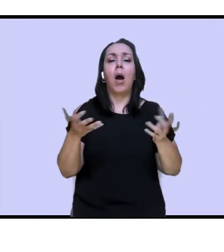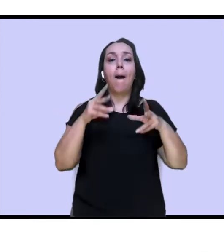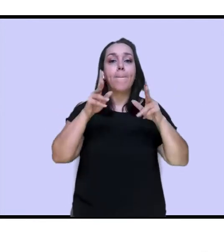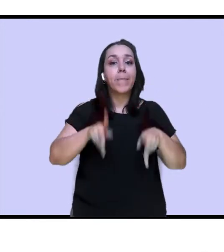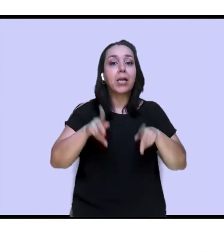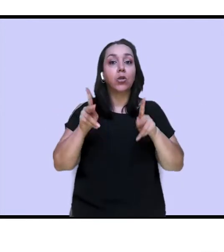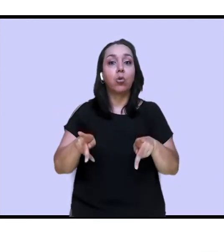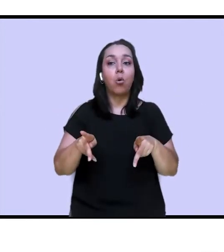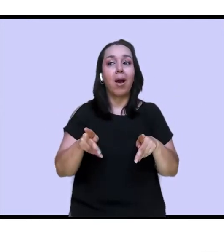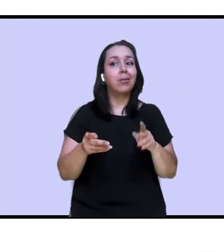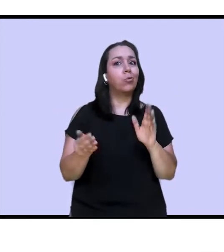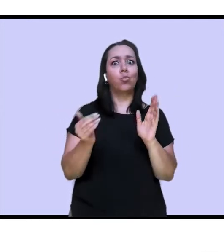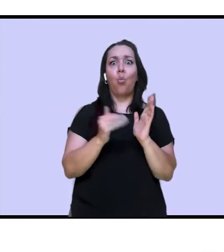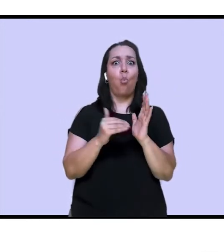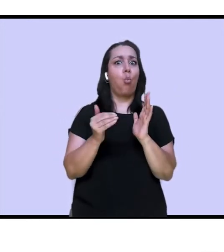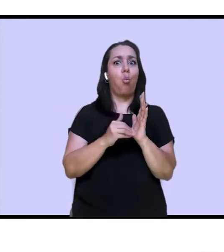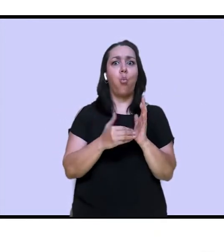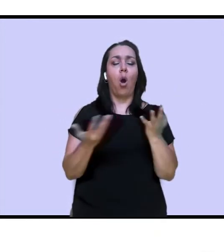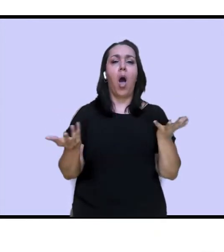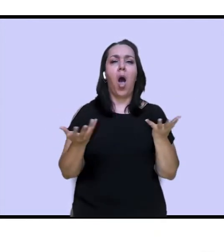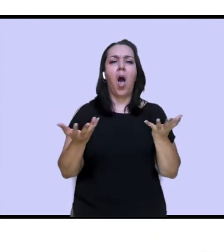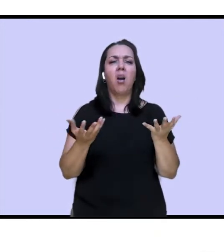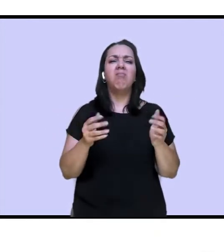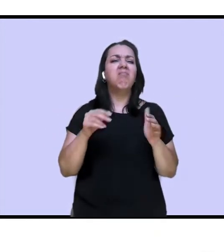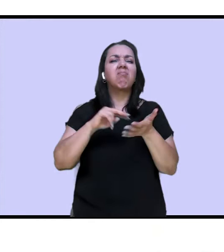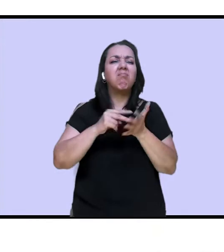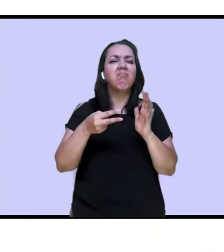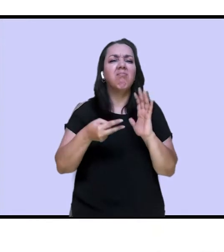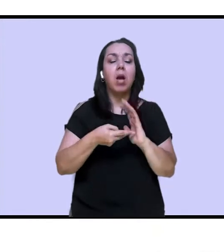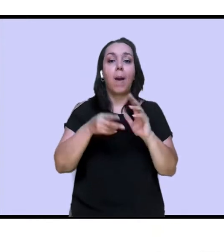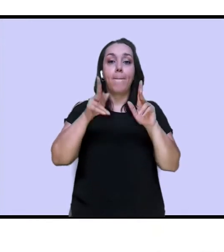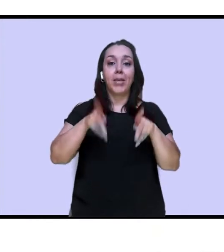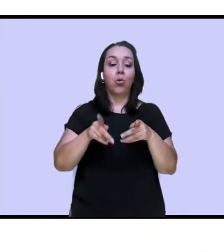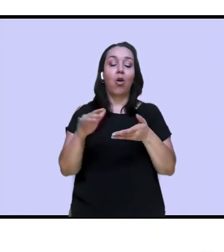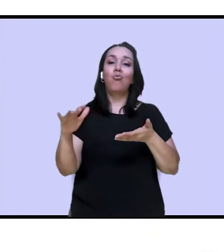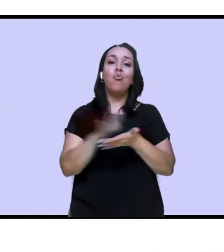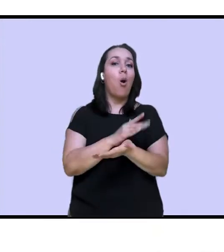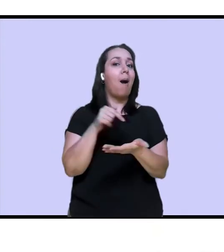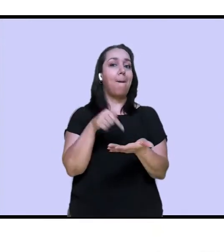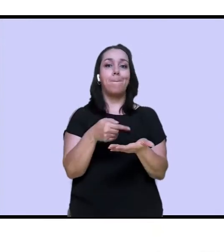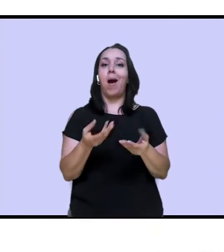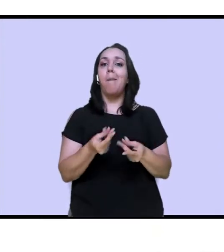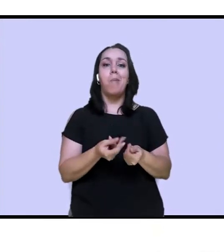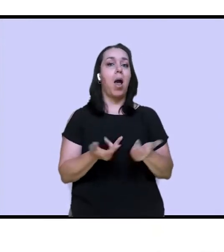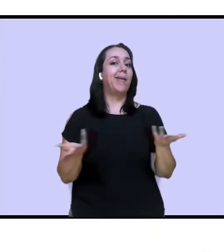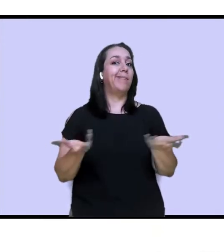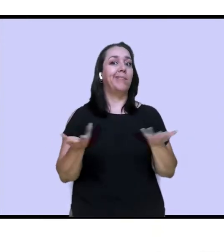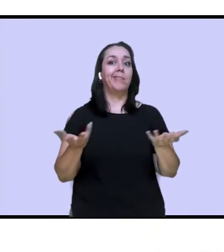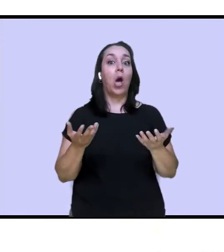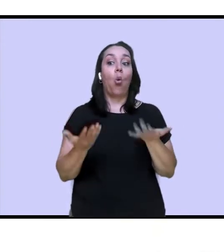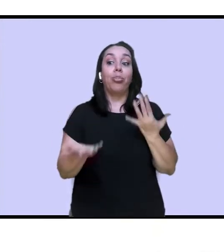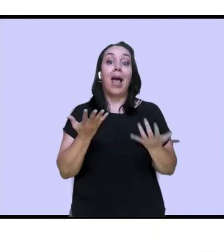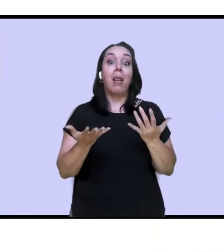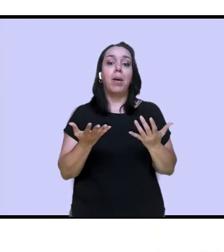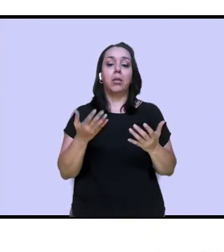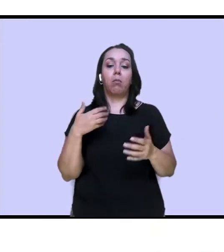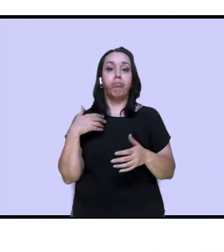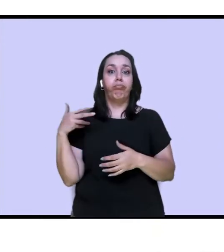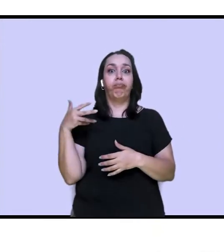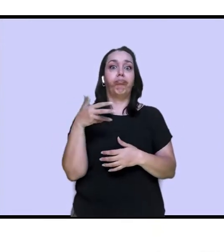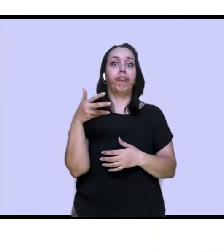que las personas en condición irregular son aquellas que no tienen documentación o bien que